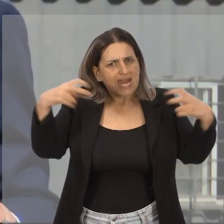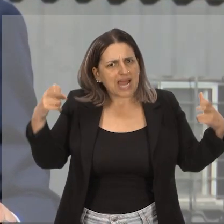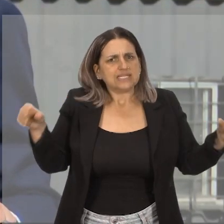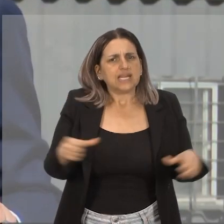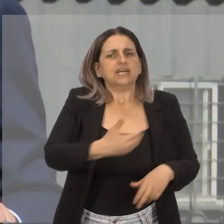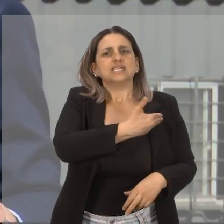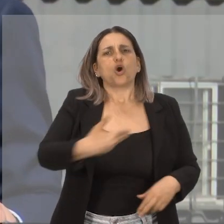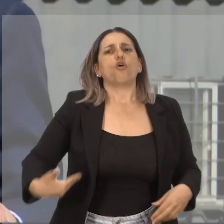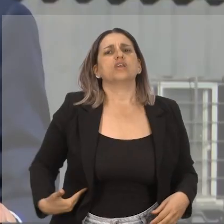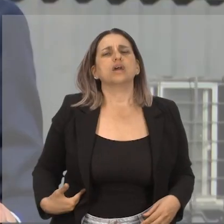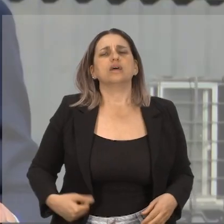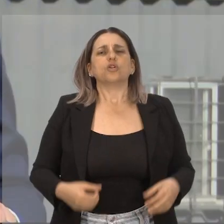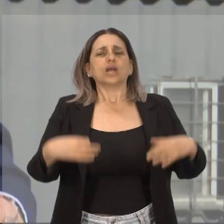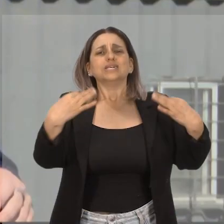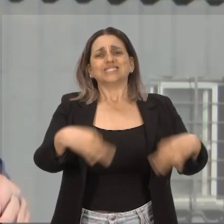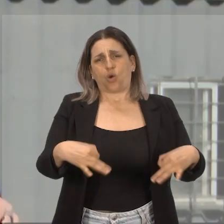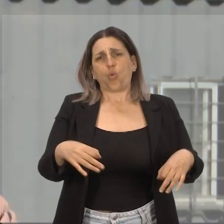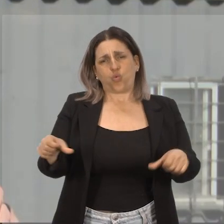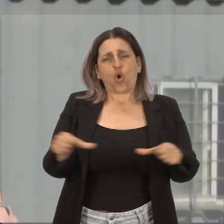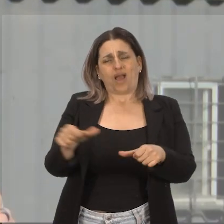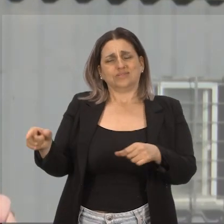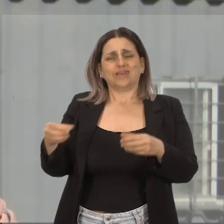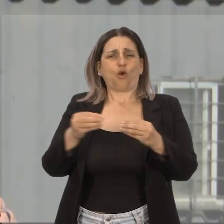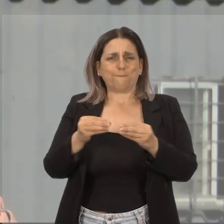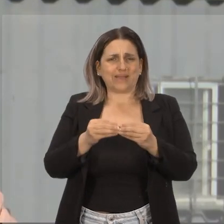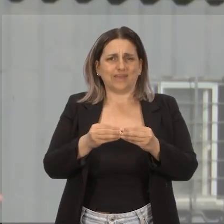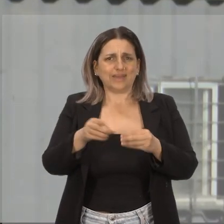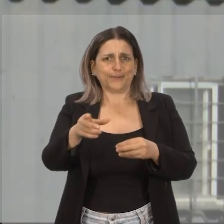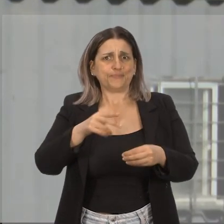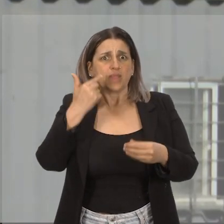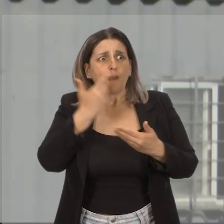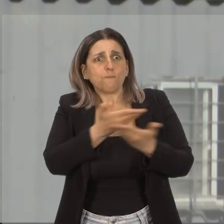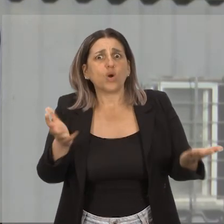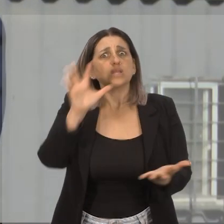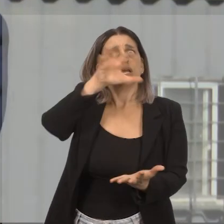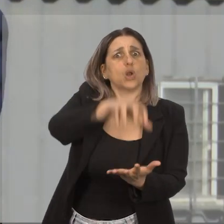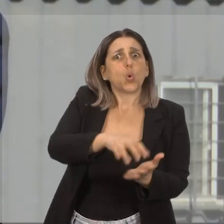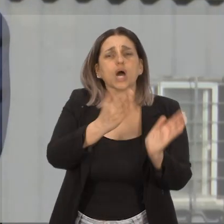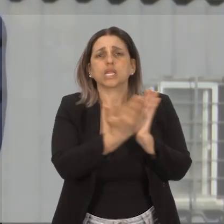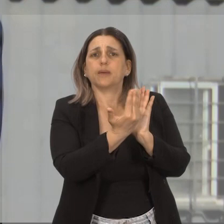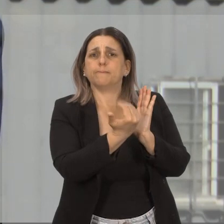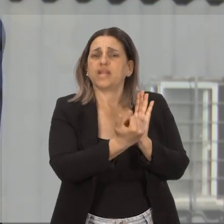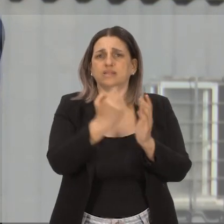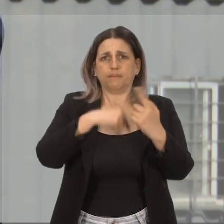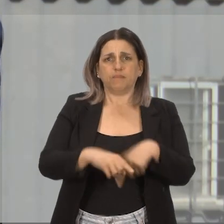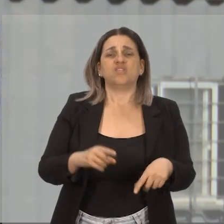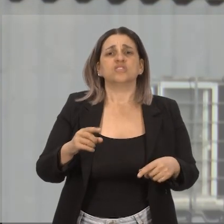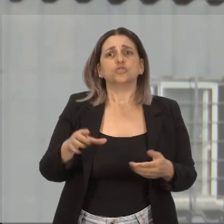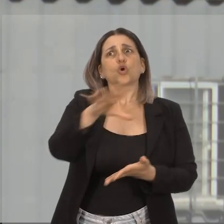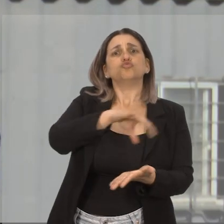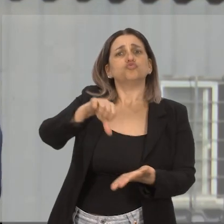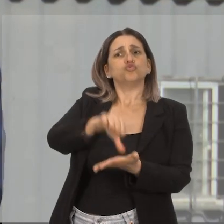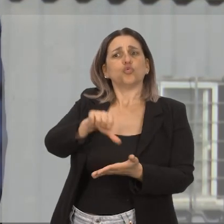ese análisis FODA que hace el gobierno y que seguramente haya hecho Francisco, le da que este lugar, que este departamento, que